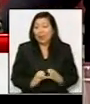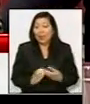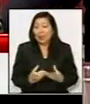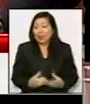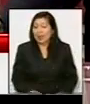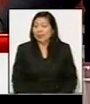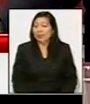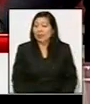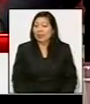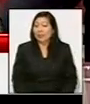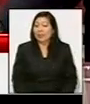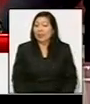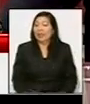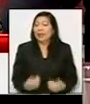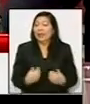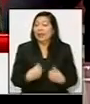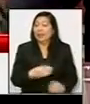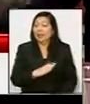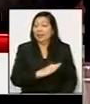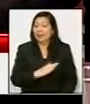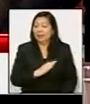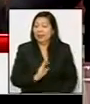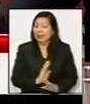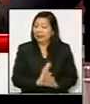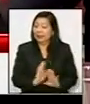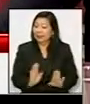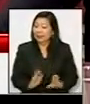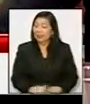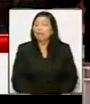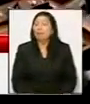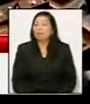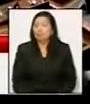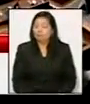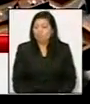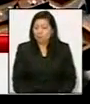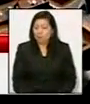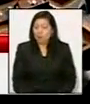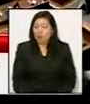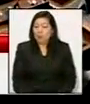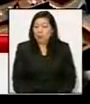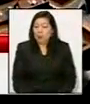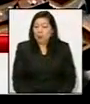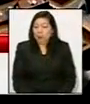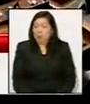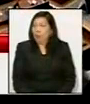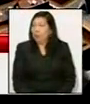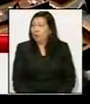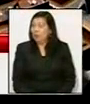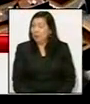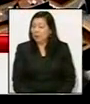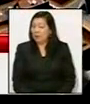me atribuyo que tienen la fiscalía nada más gracias presidente como ahorita mantilla